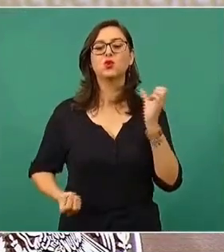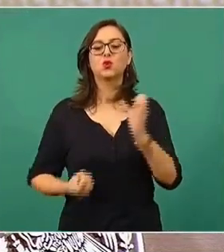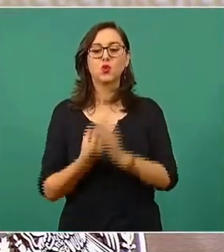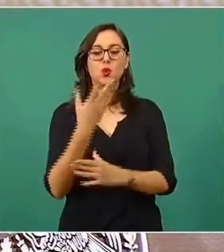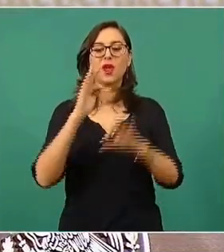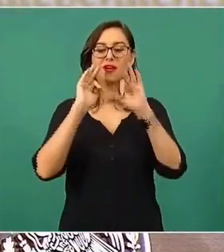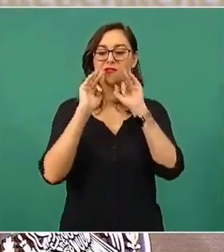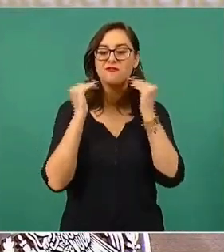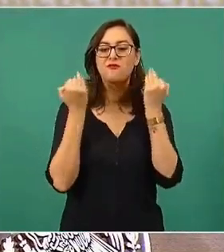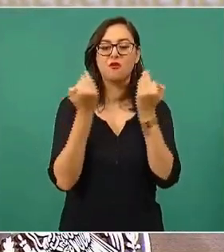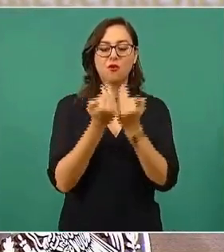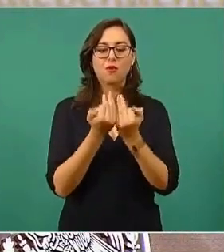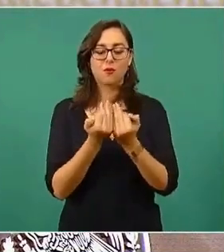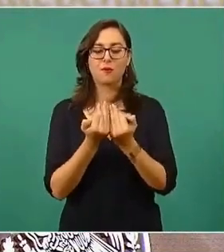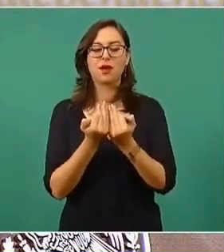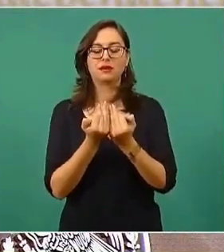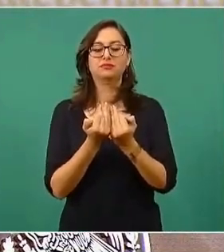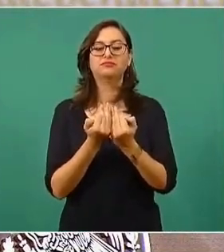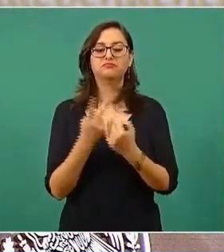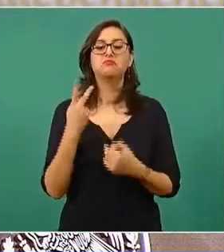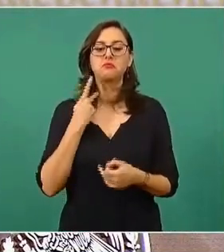que